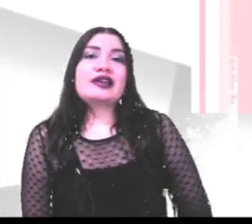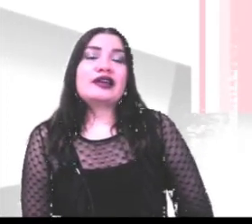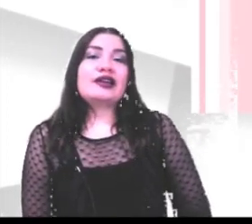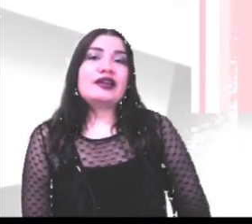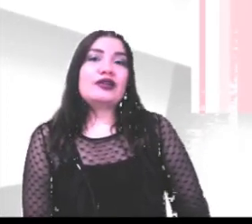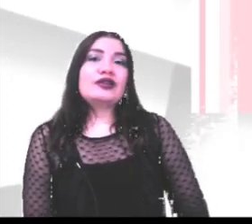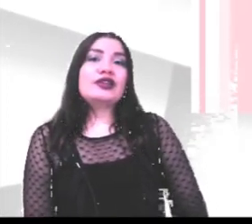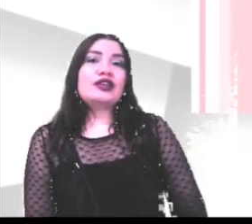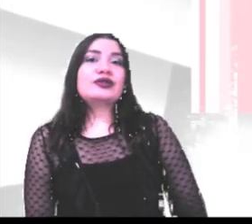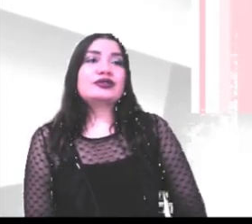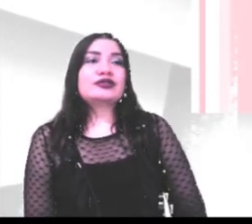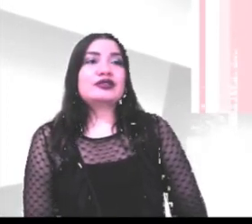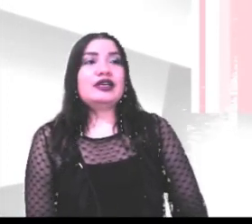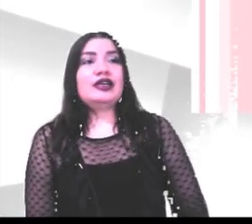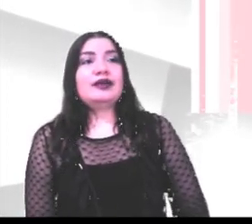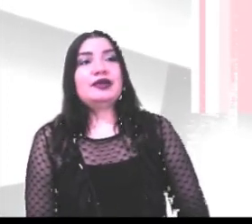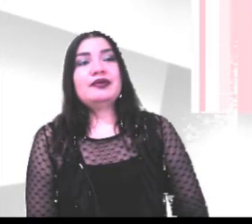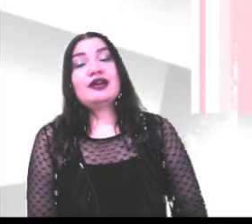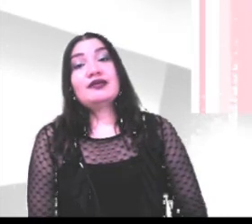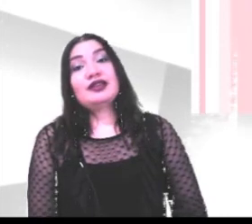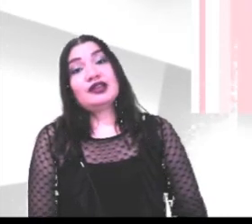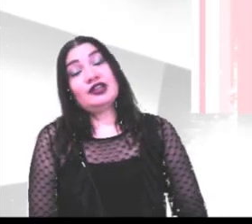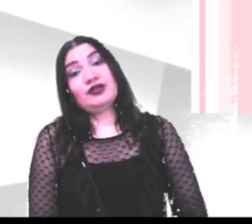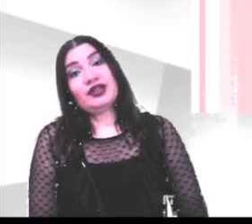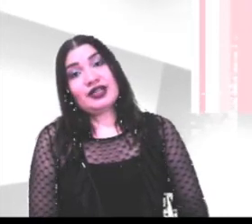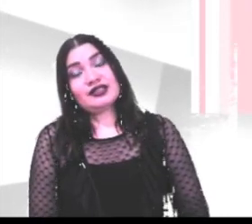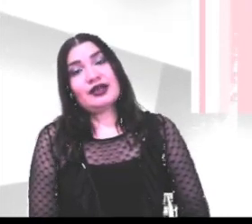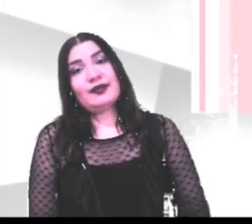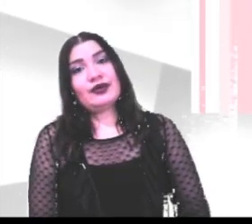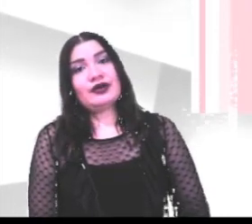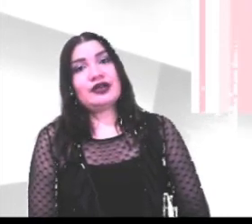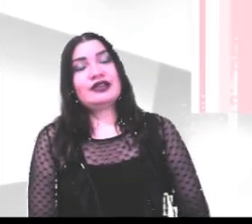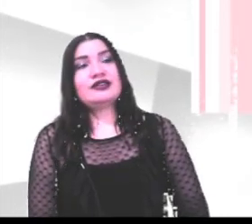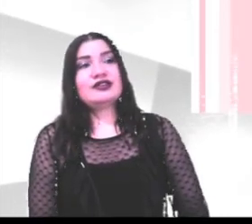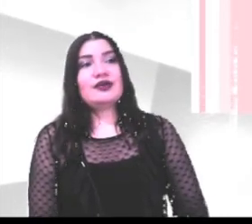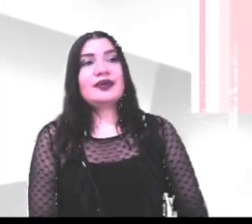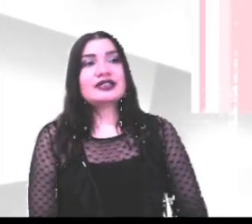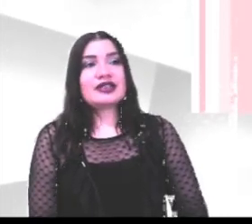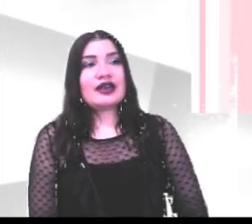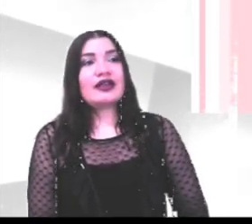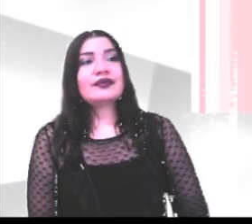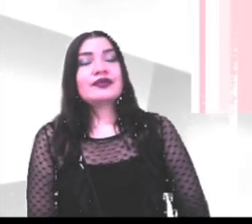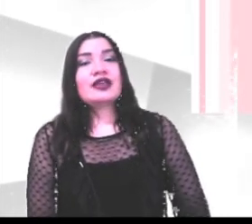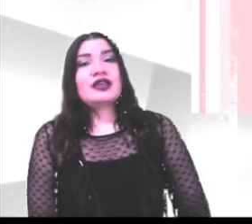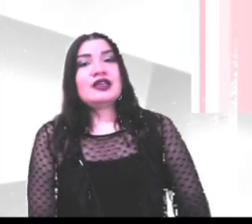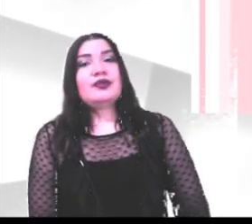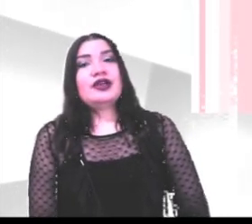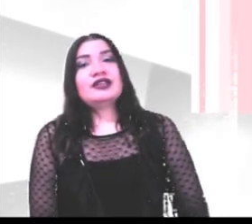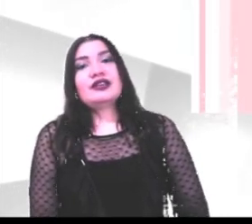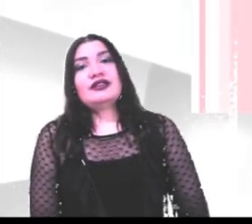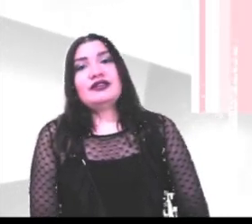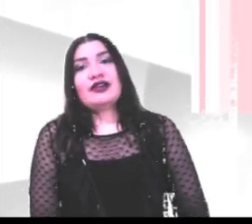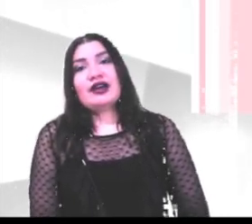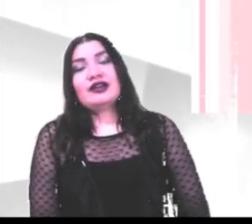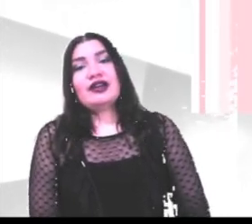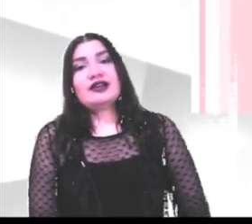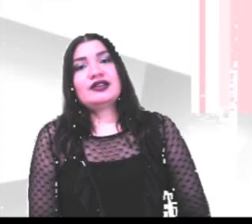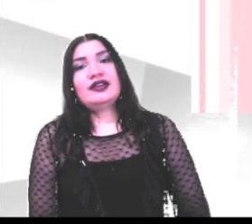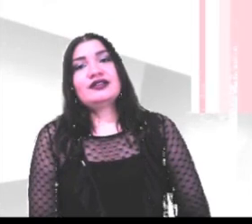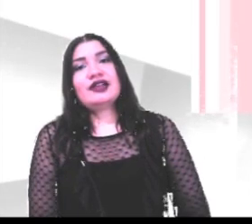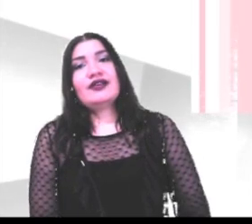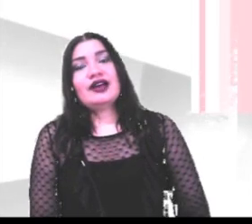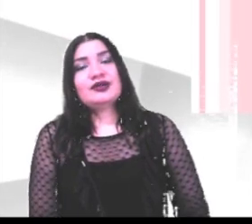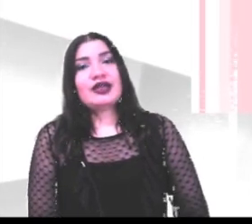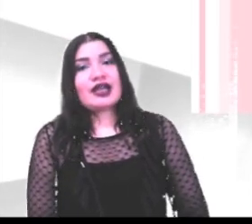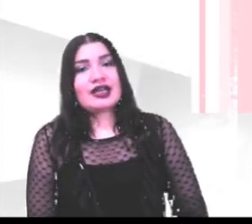finalizar queridos niños primeramente les doy gracias por la atención prestada y puede incentivarles a